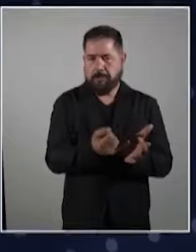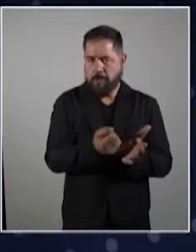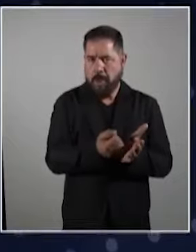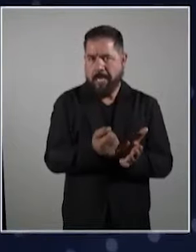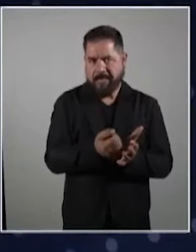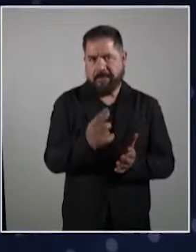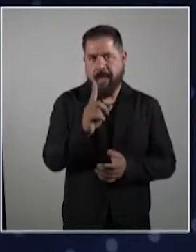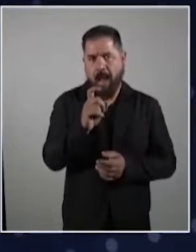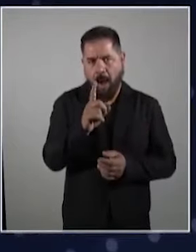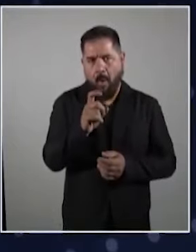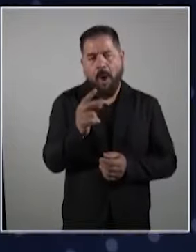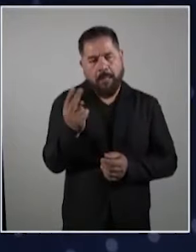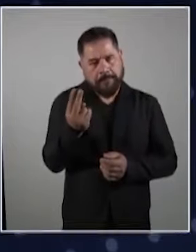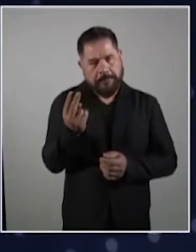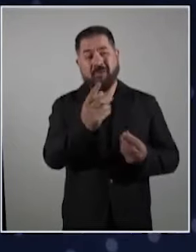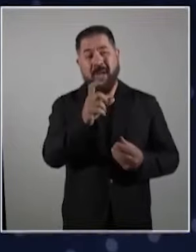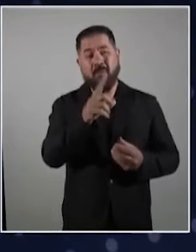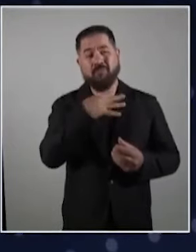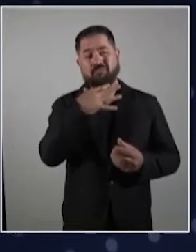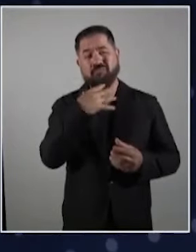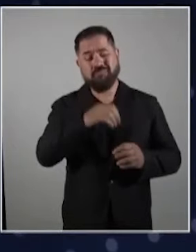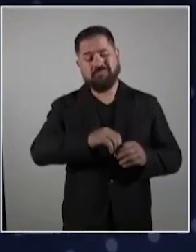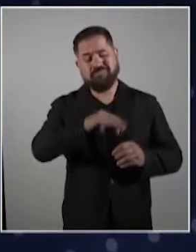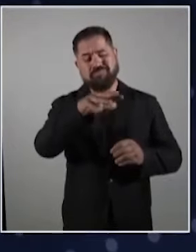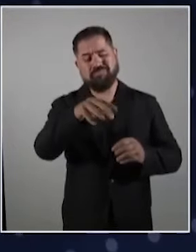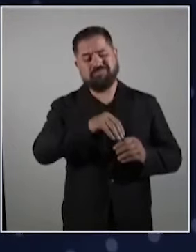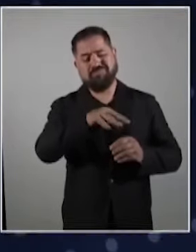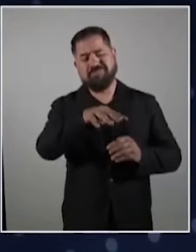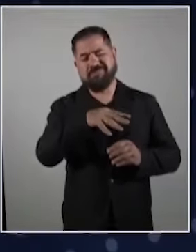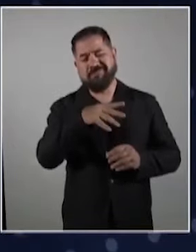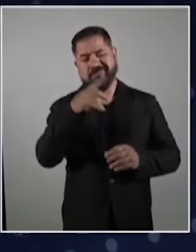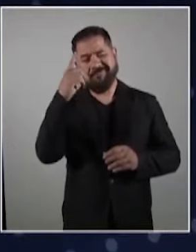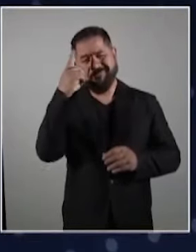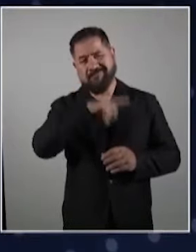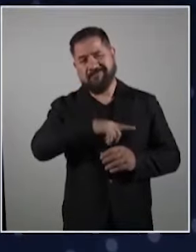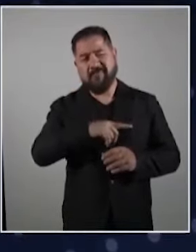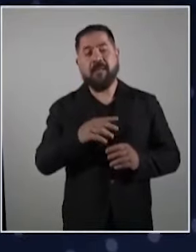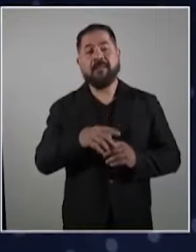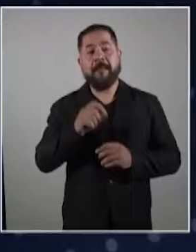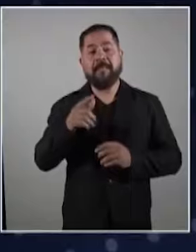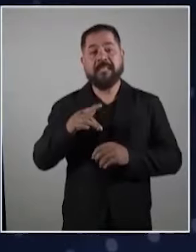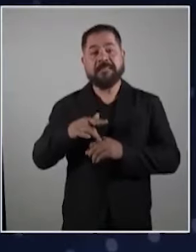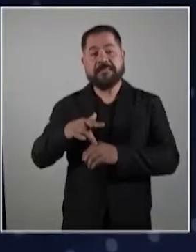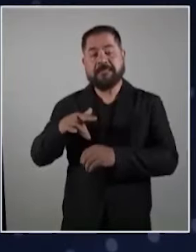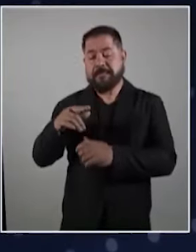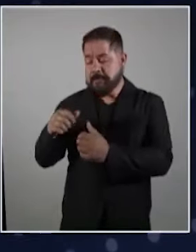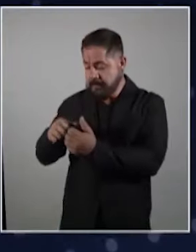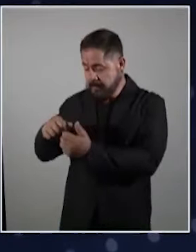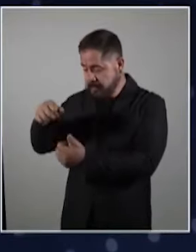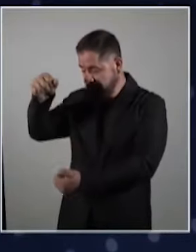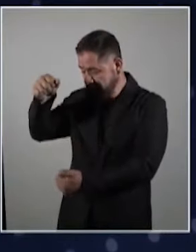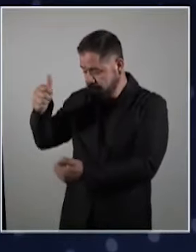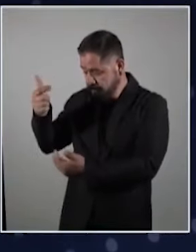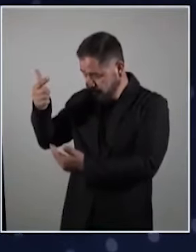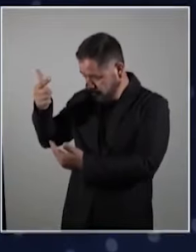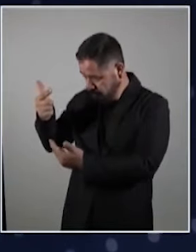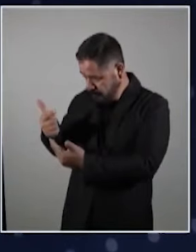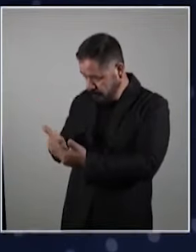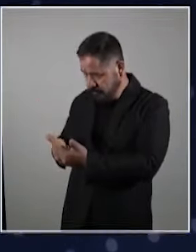de del agua porque eso le corresponde a mapas necesitamos también una transparencia en el orden de cada uno de las de las